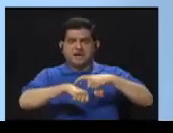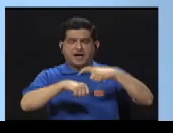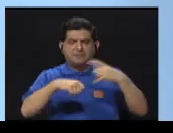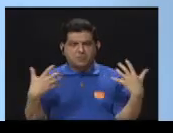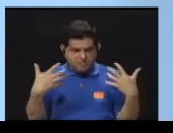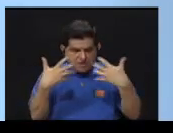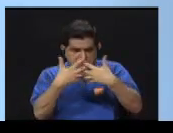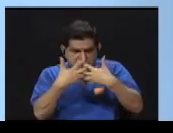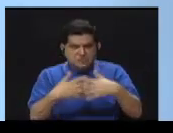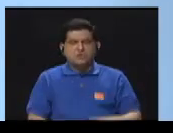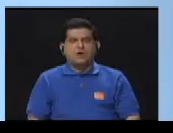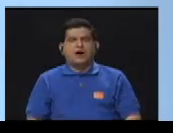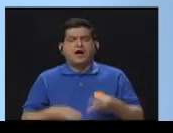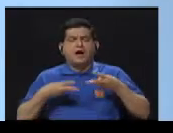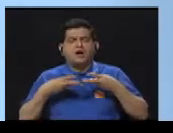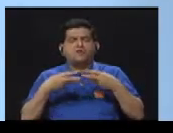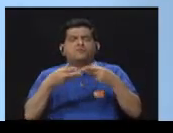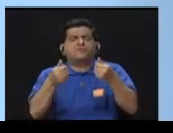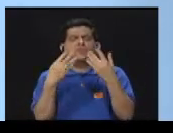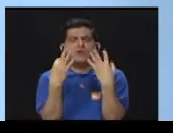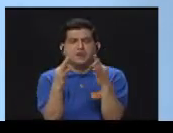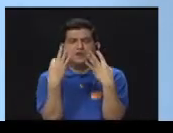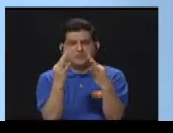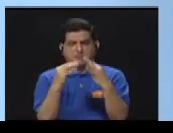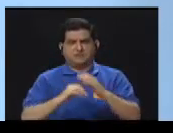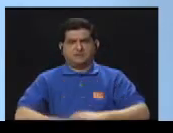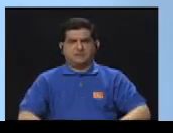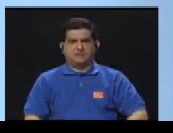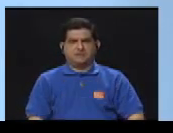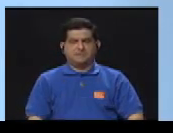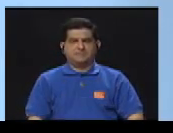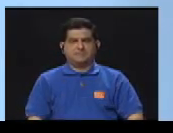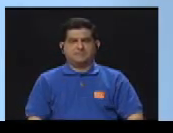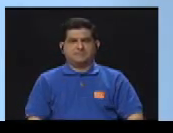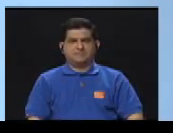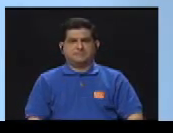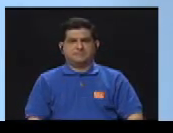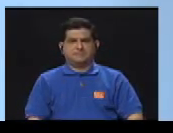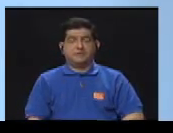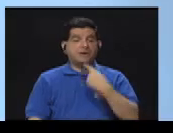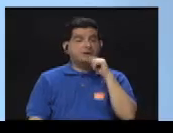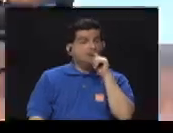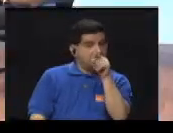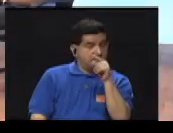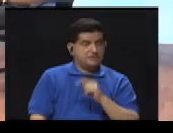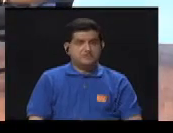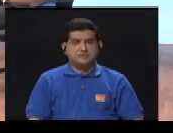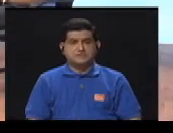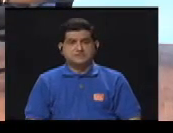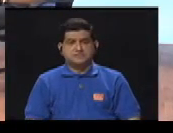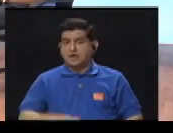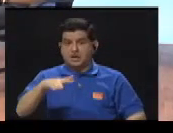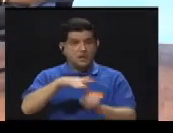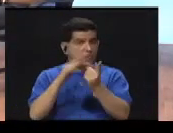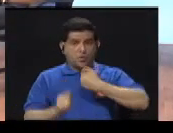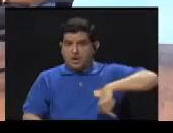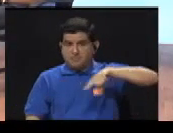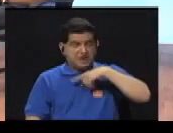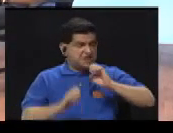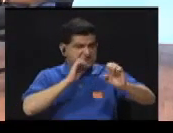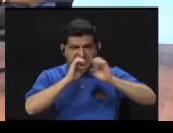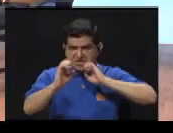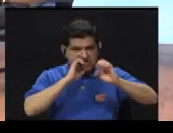montaje tratamos de darle la mayor libertad, a que fluyera lo más posible. Digamos, eso que vos decís, del hecho de que no aparezcamos